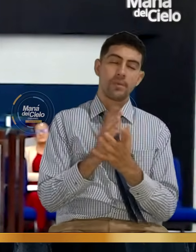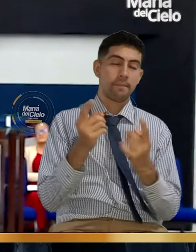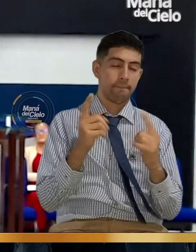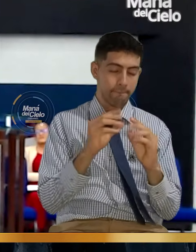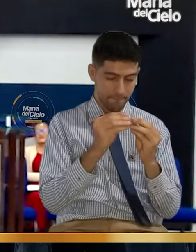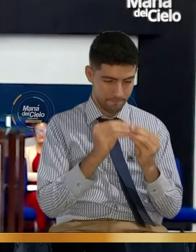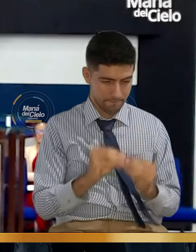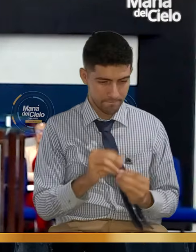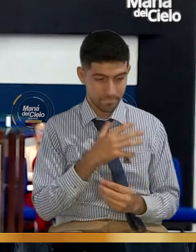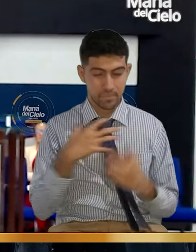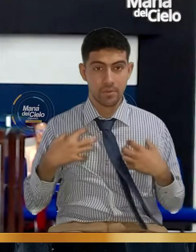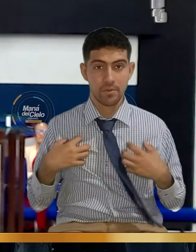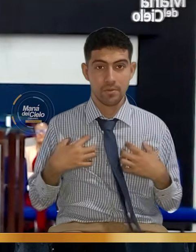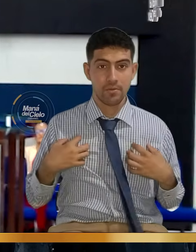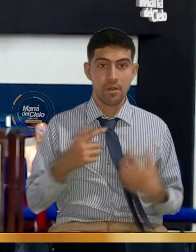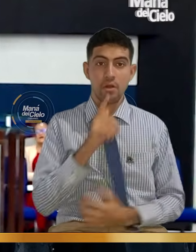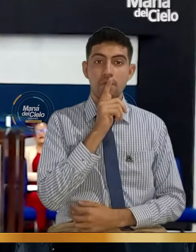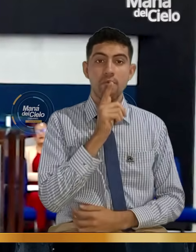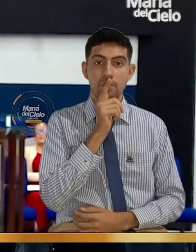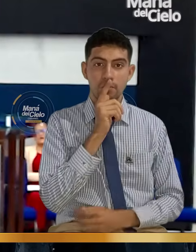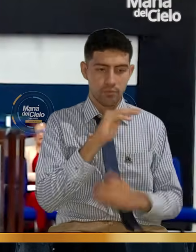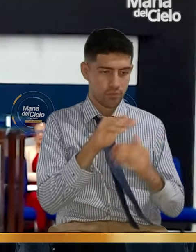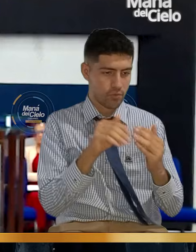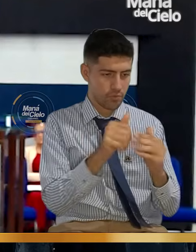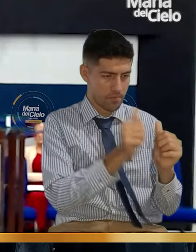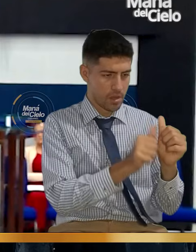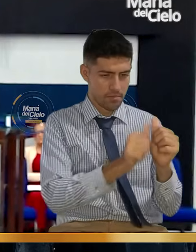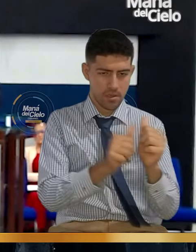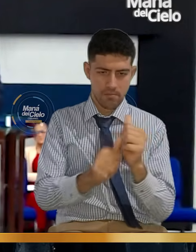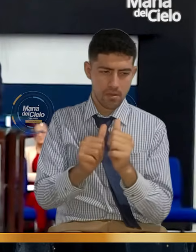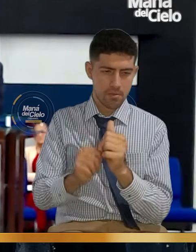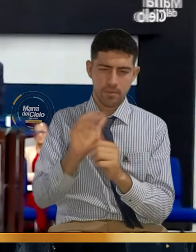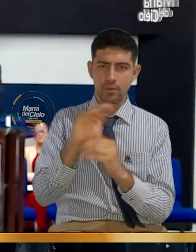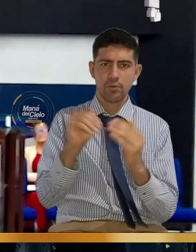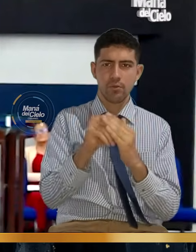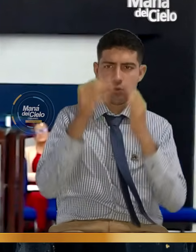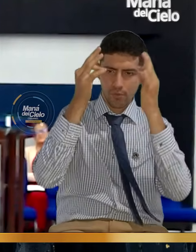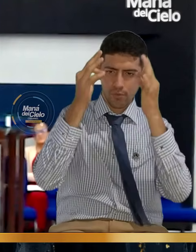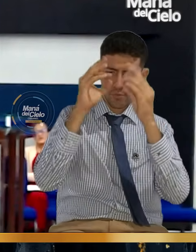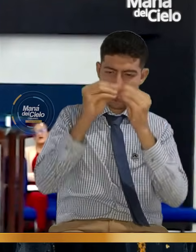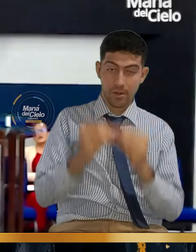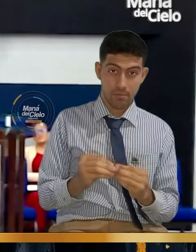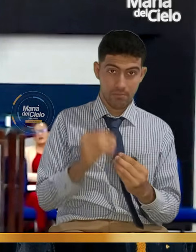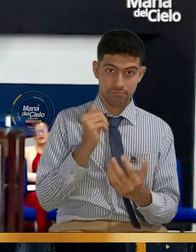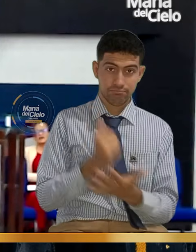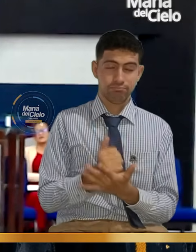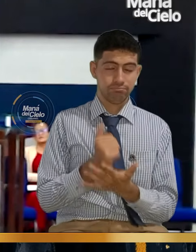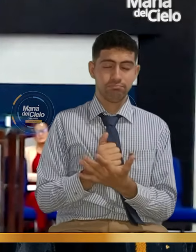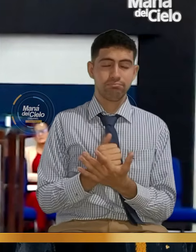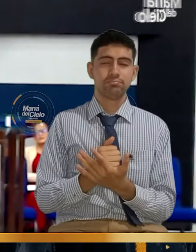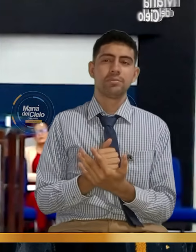nariz el Señor aliento de vida y fue el hombre un ser viviente.